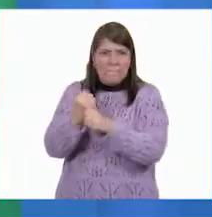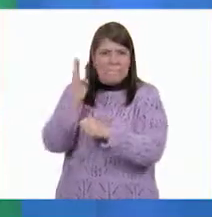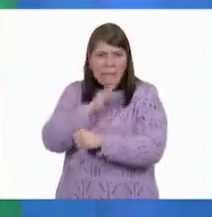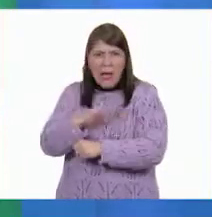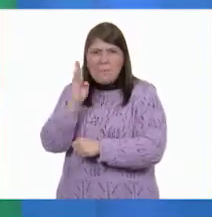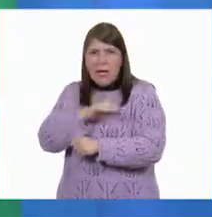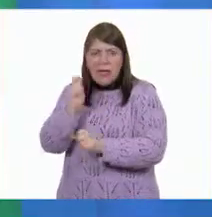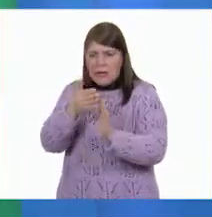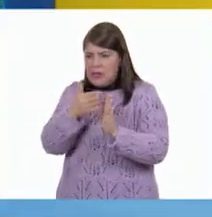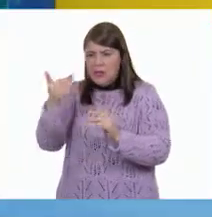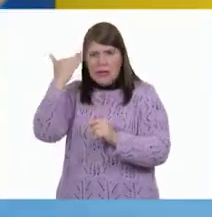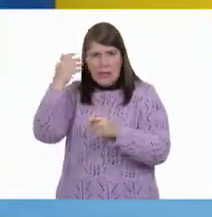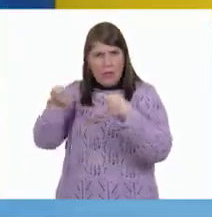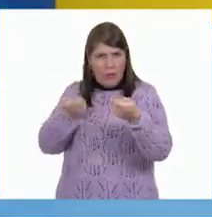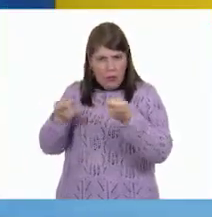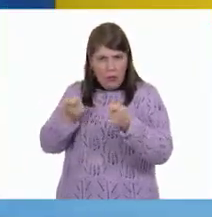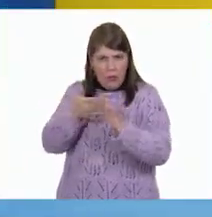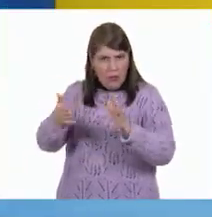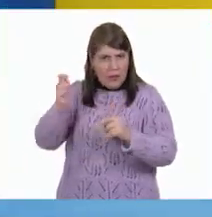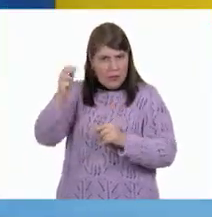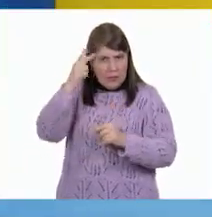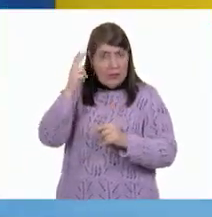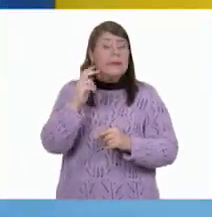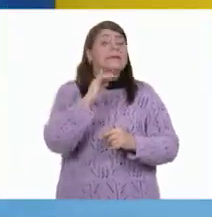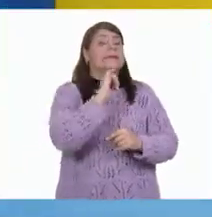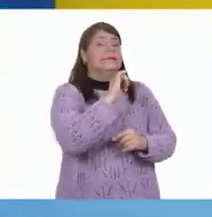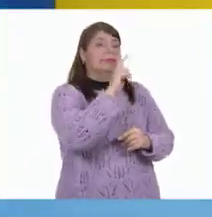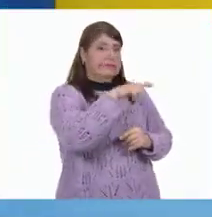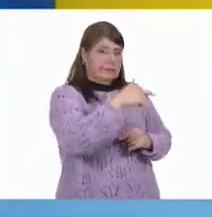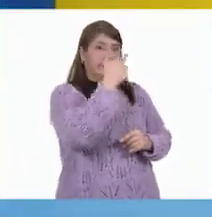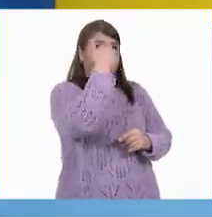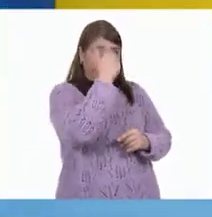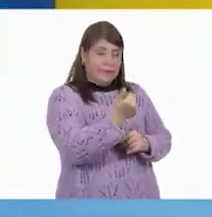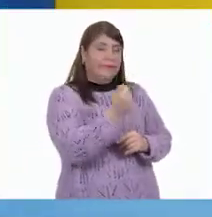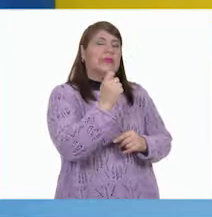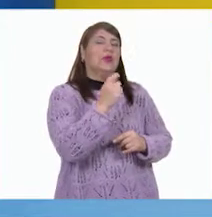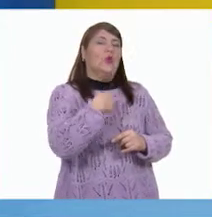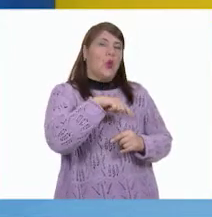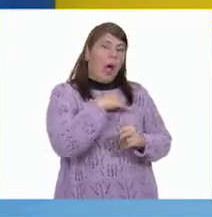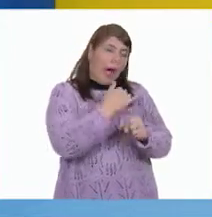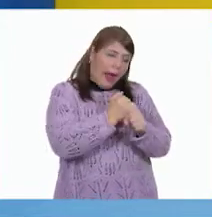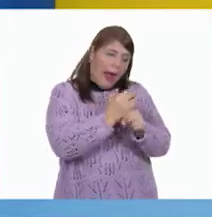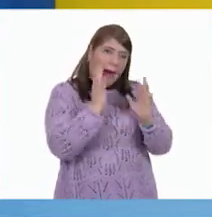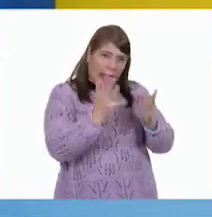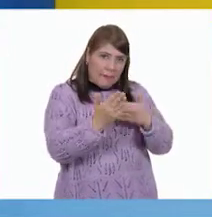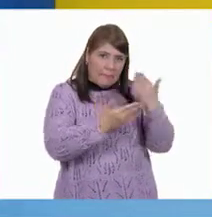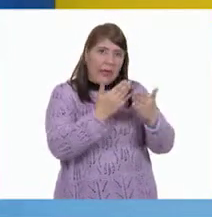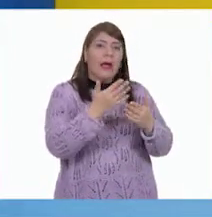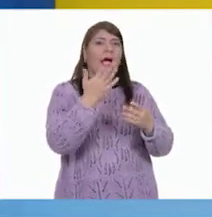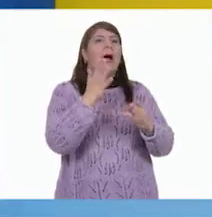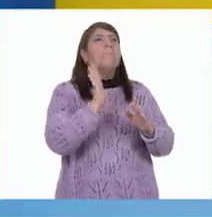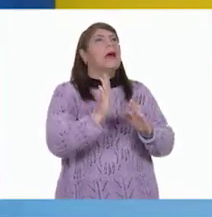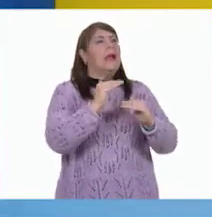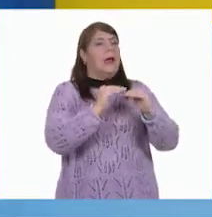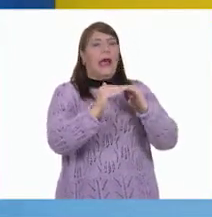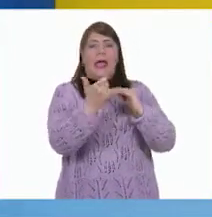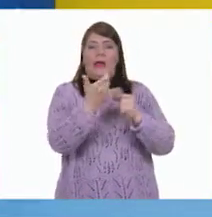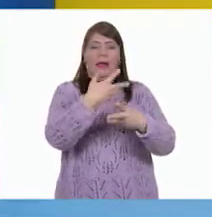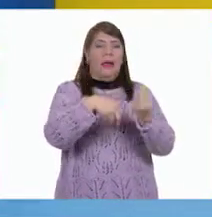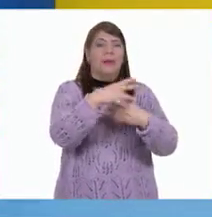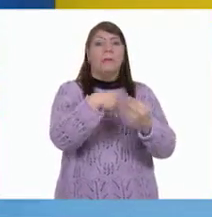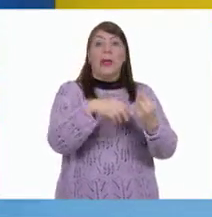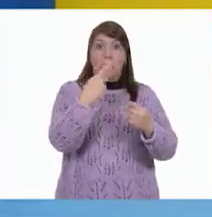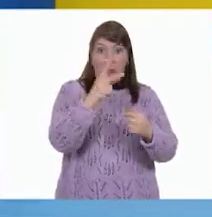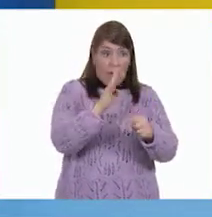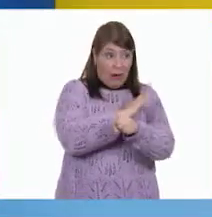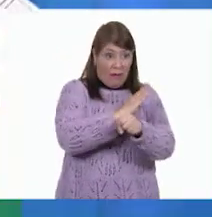la dictadura. Precisamente, Jenny. Como estudiamos, por un lado, teníamos una estabilidad económica que benefició solo a